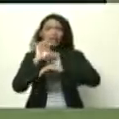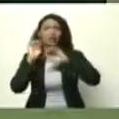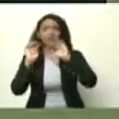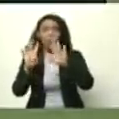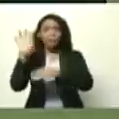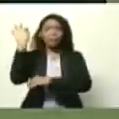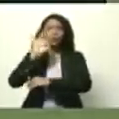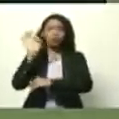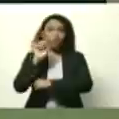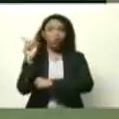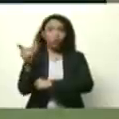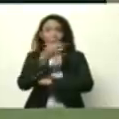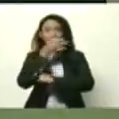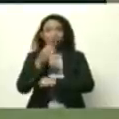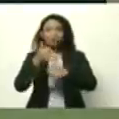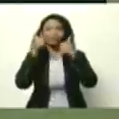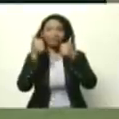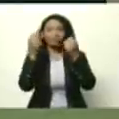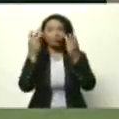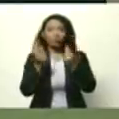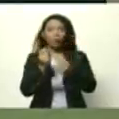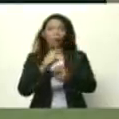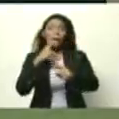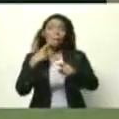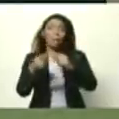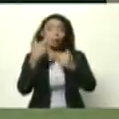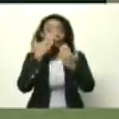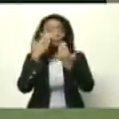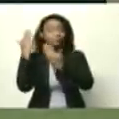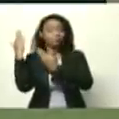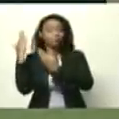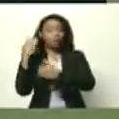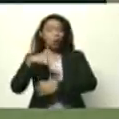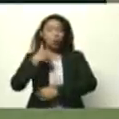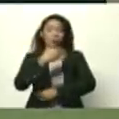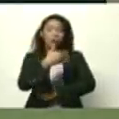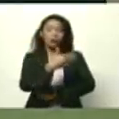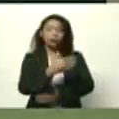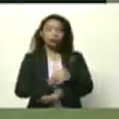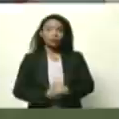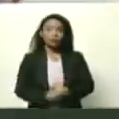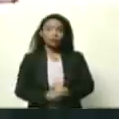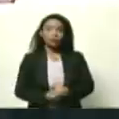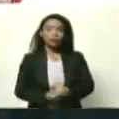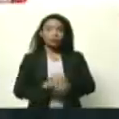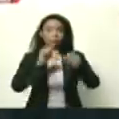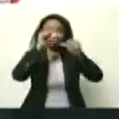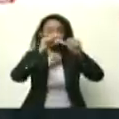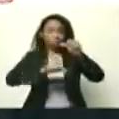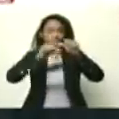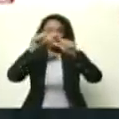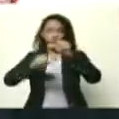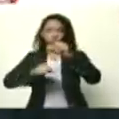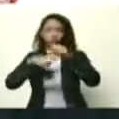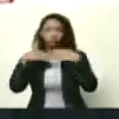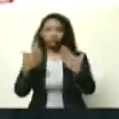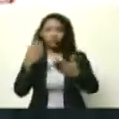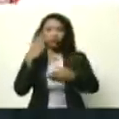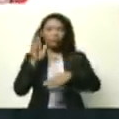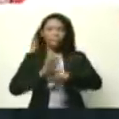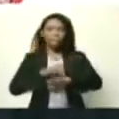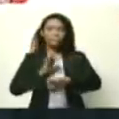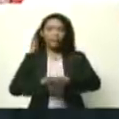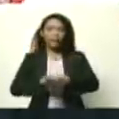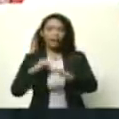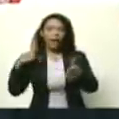39%, es un extraordinario número, pero fíjense ustedes, cuando uno revisa las causas generadoras de